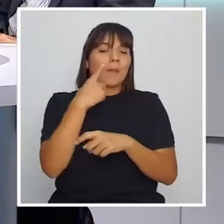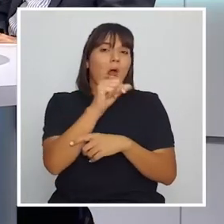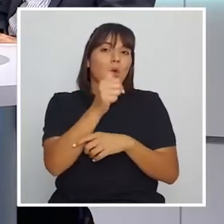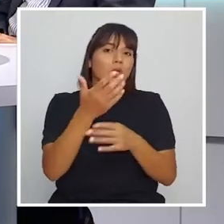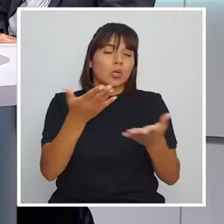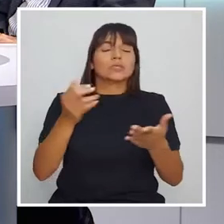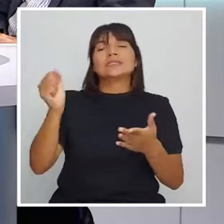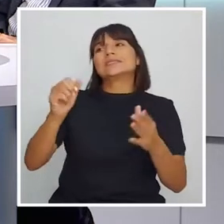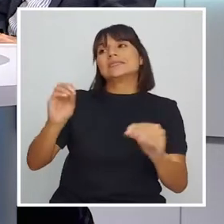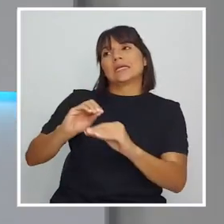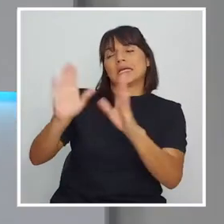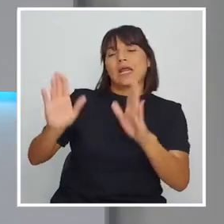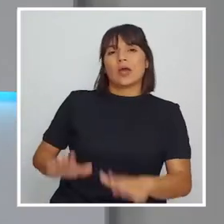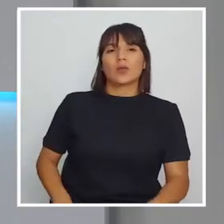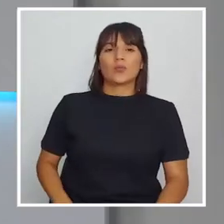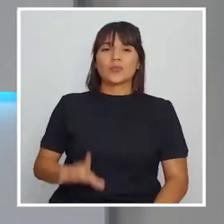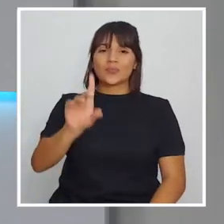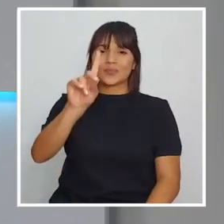háblenos de la oficina.